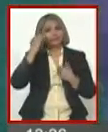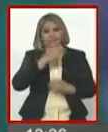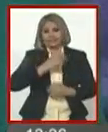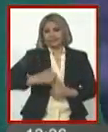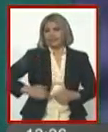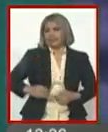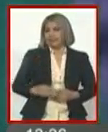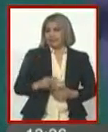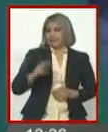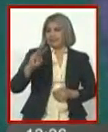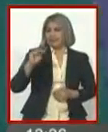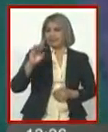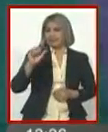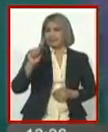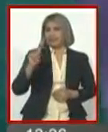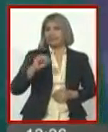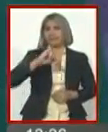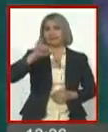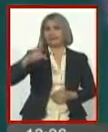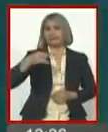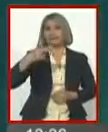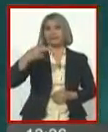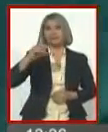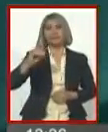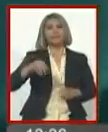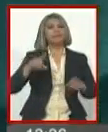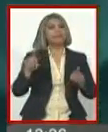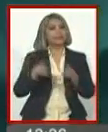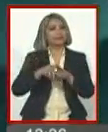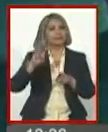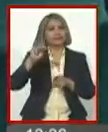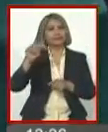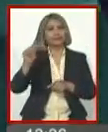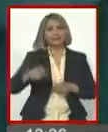que el concejal del Movimiento al Socialismo, Johnny Ceballos, también habría devolvido su banda.